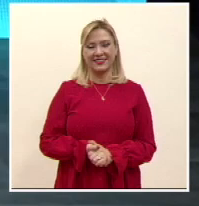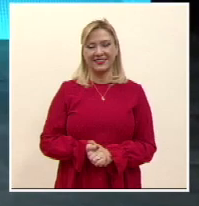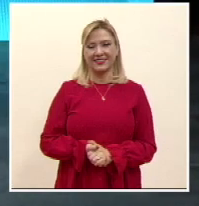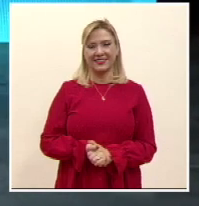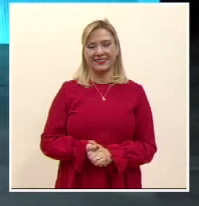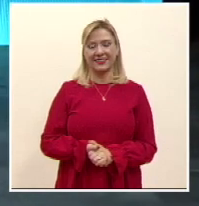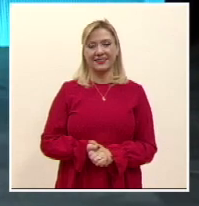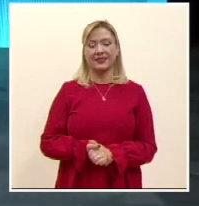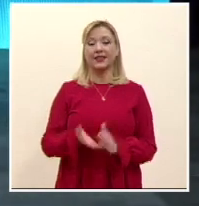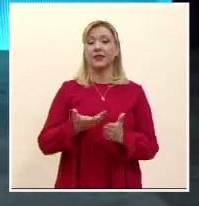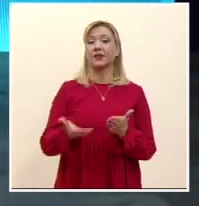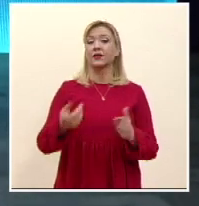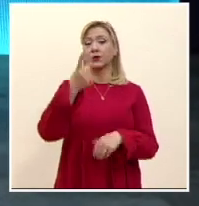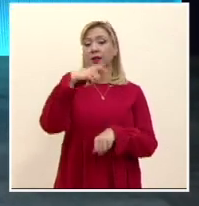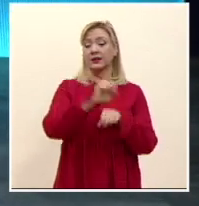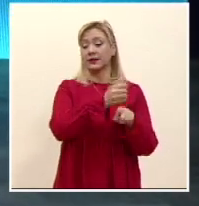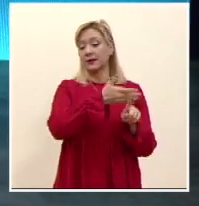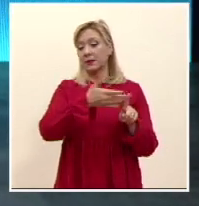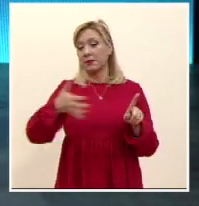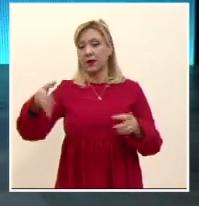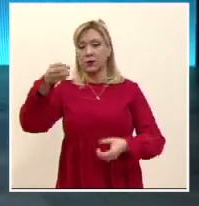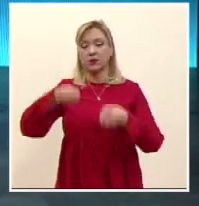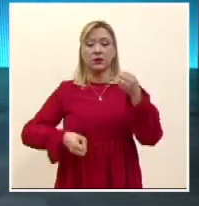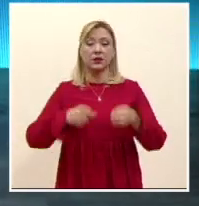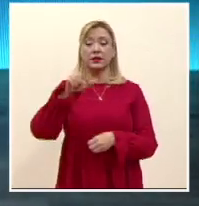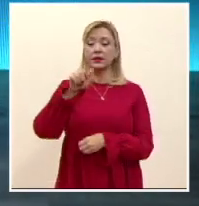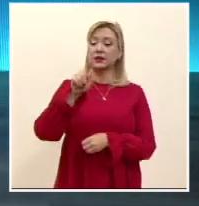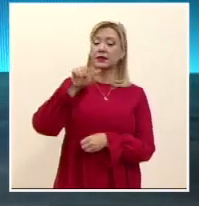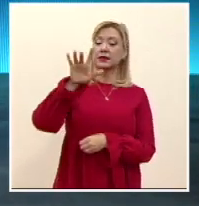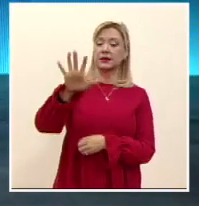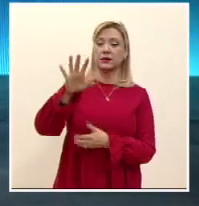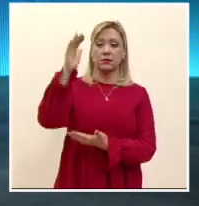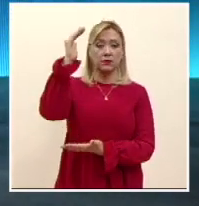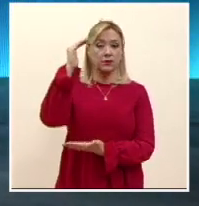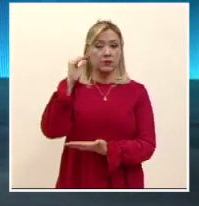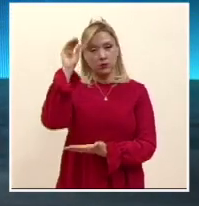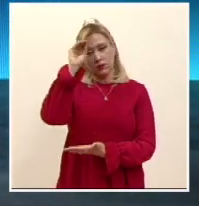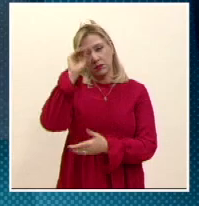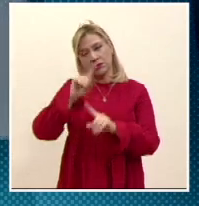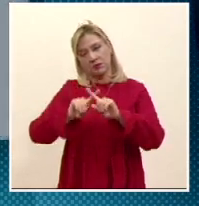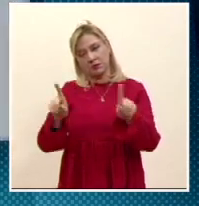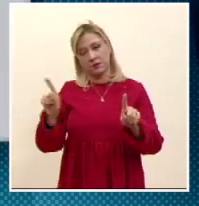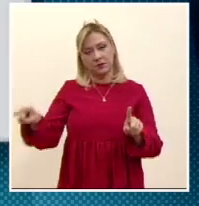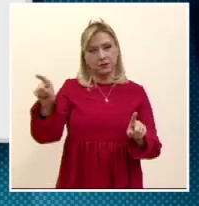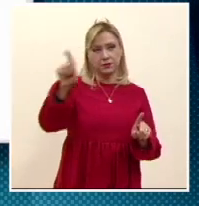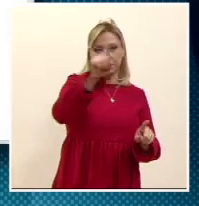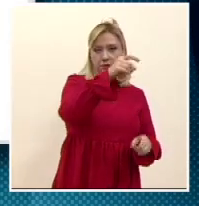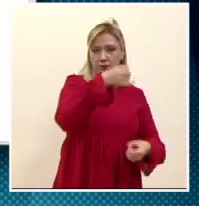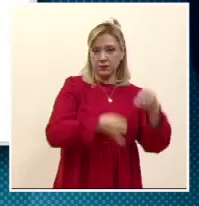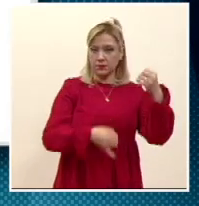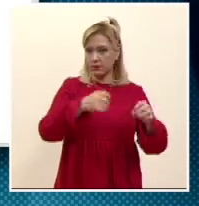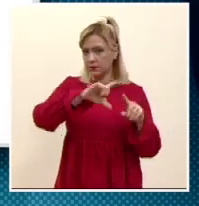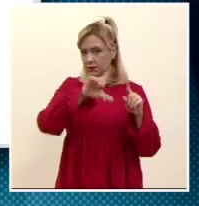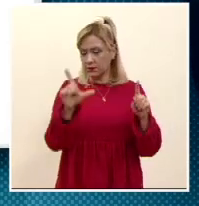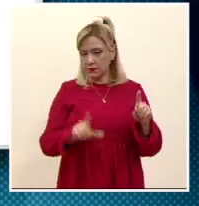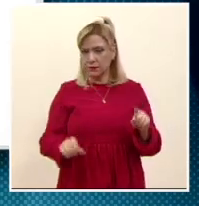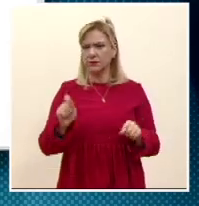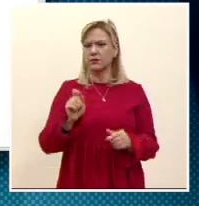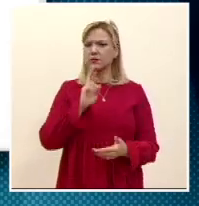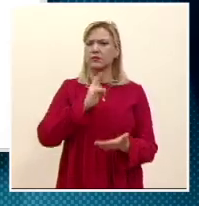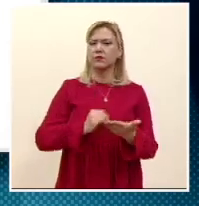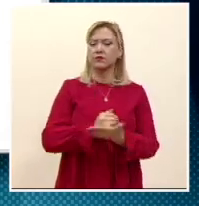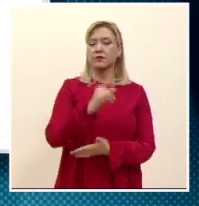En el semanario judicial de esta semana se publicaron 75 criterios de distintos órganos jurisdiccionales federales, de los cuales